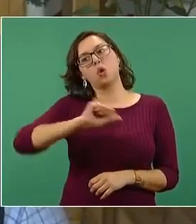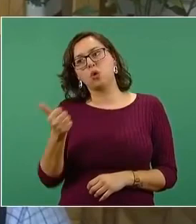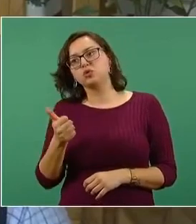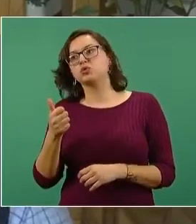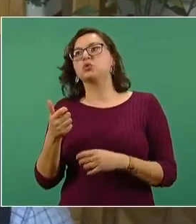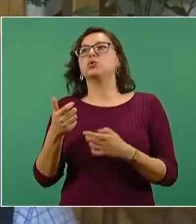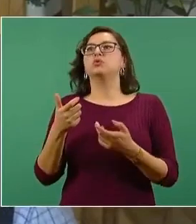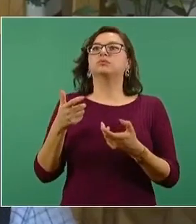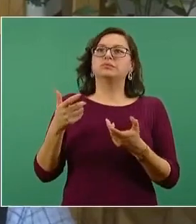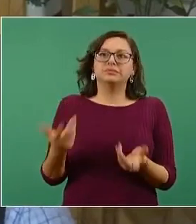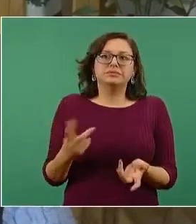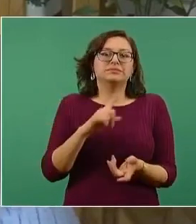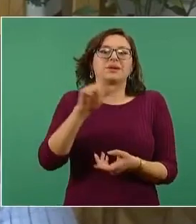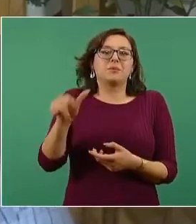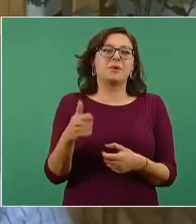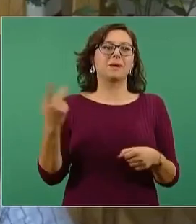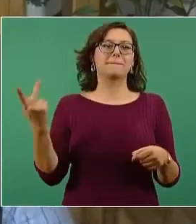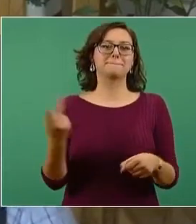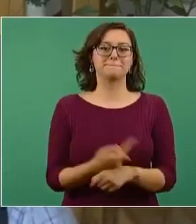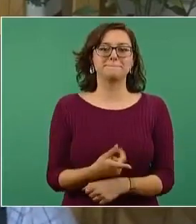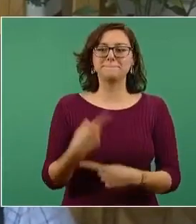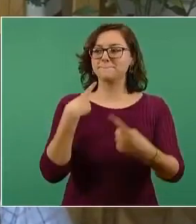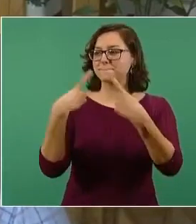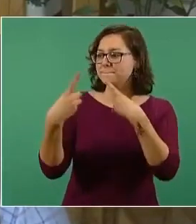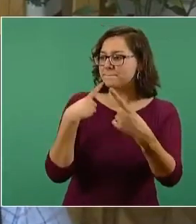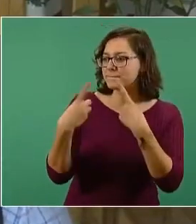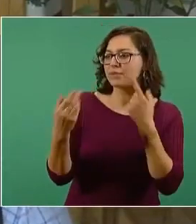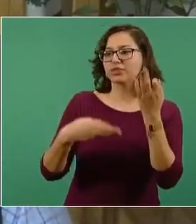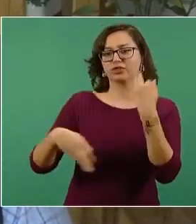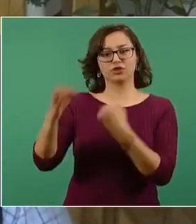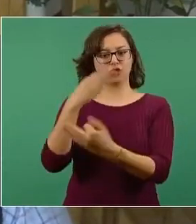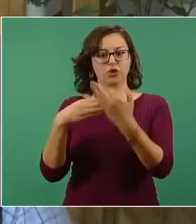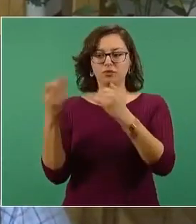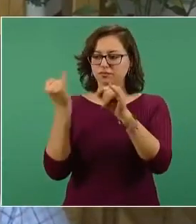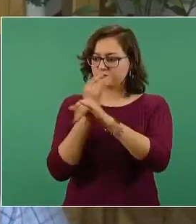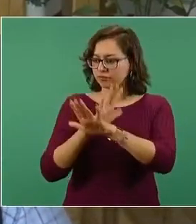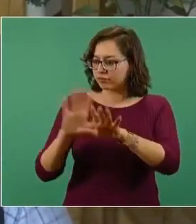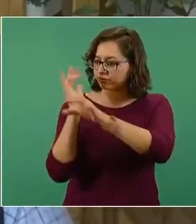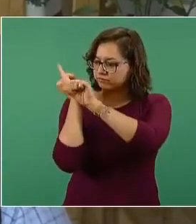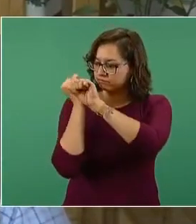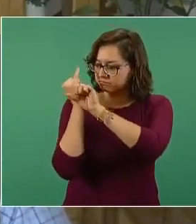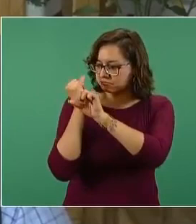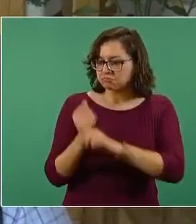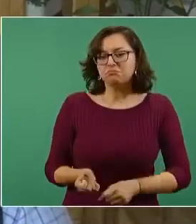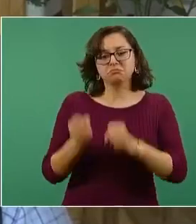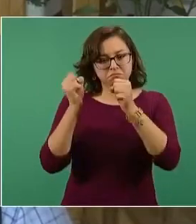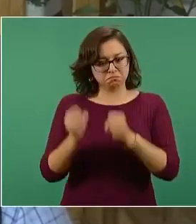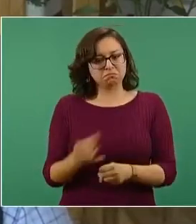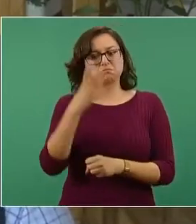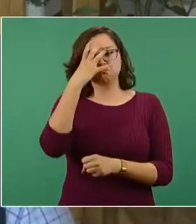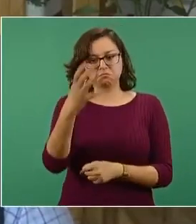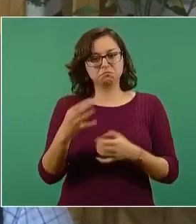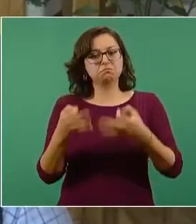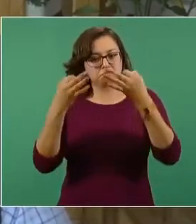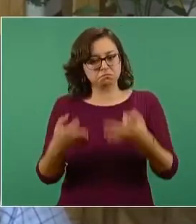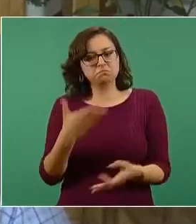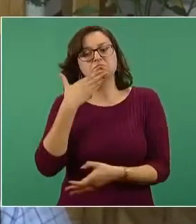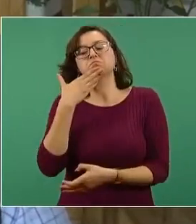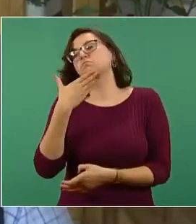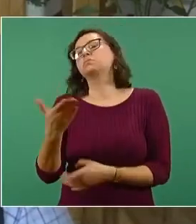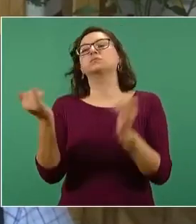solucionado en el sentido de que toda la información y toda la investigación con la que se contó posteriormente y